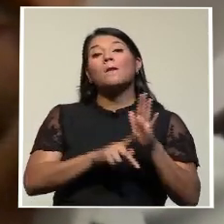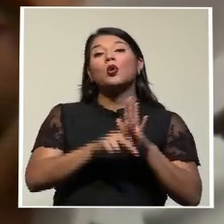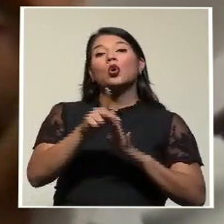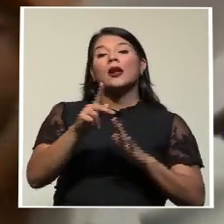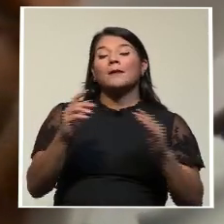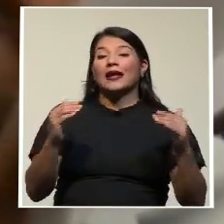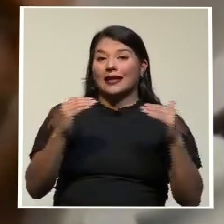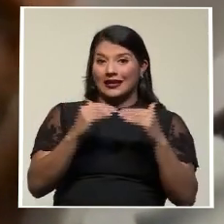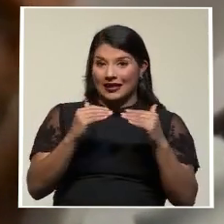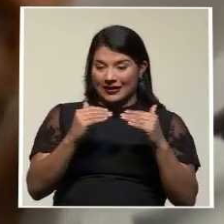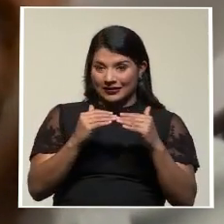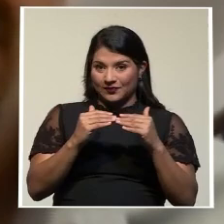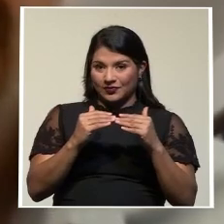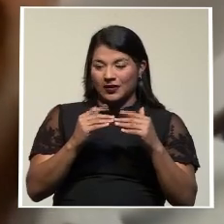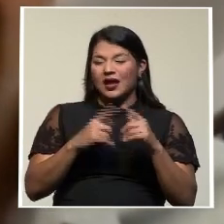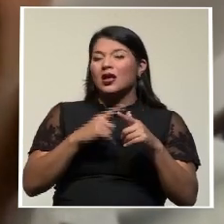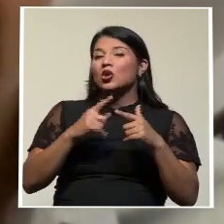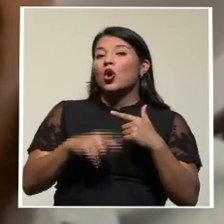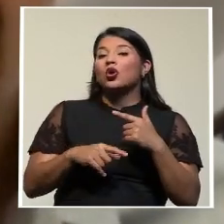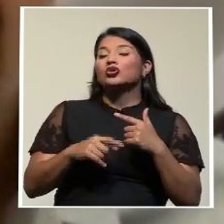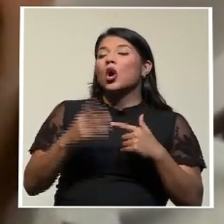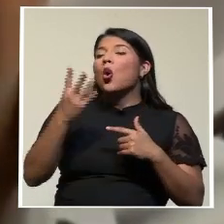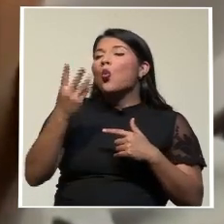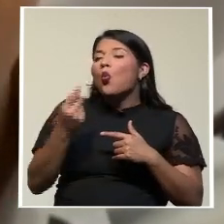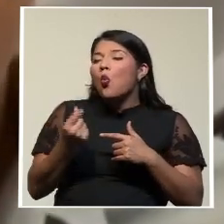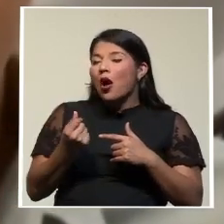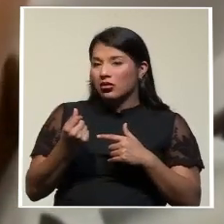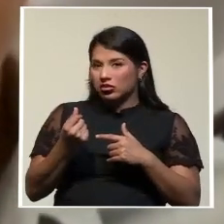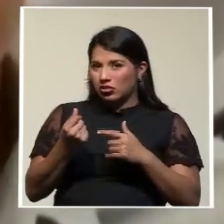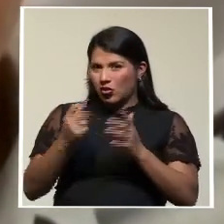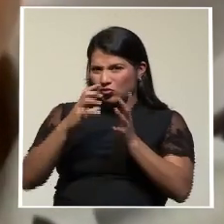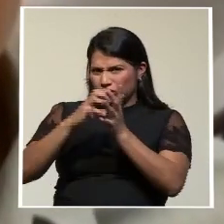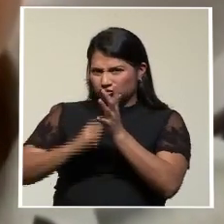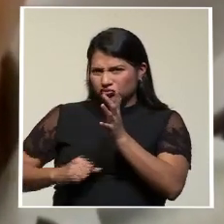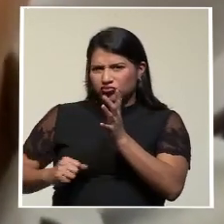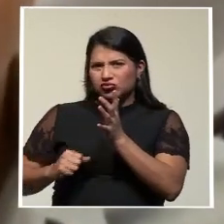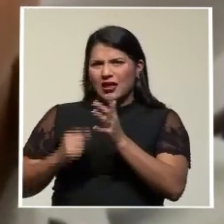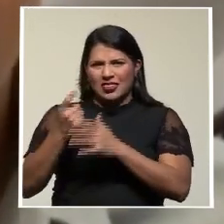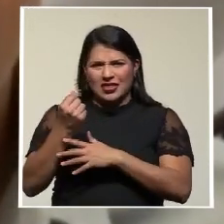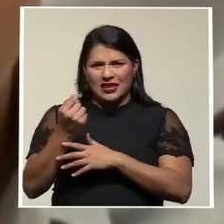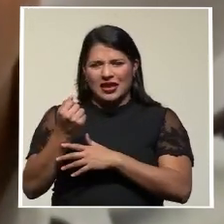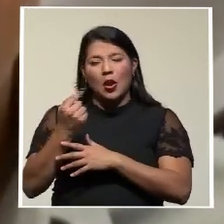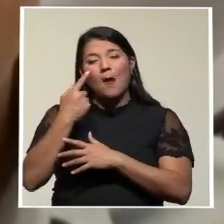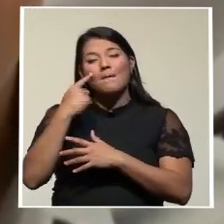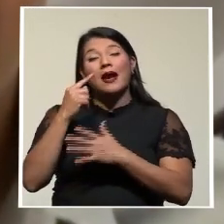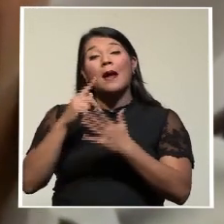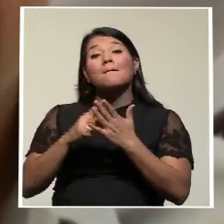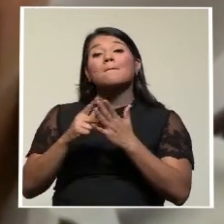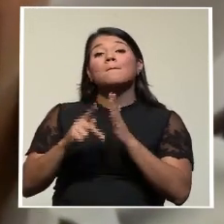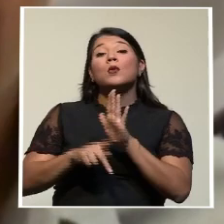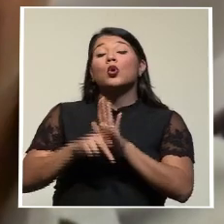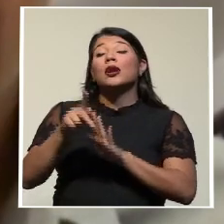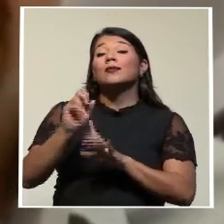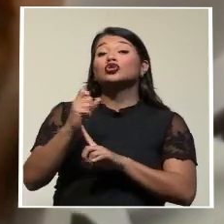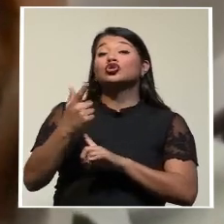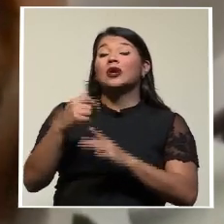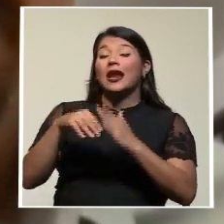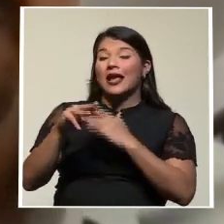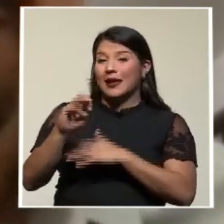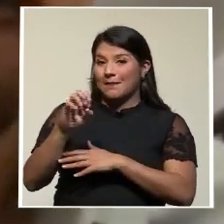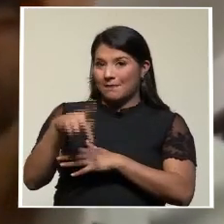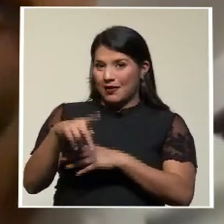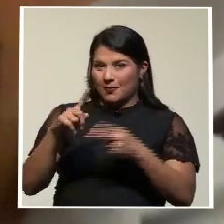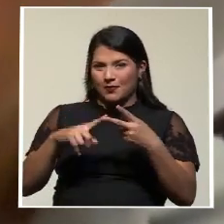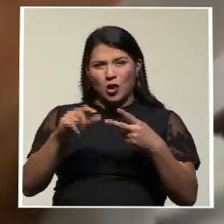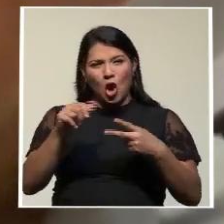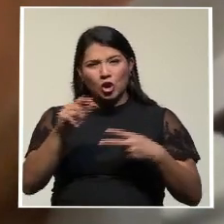equidad. ¿Cuánto se están recortando a los programas sociales del MEP? Y una pregunta como